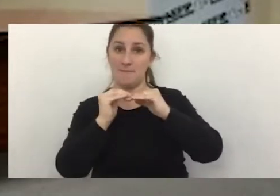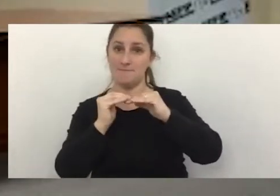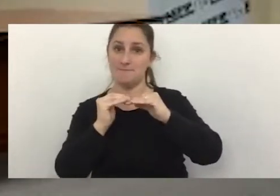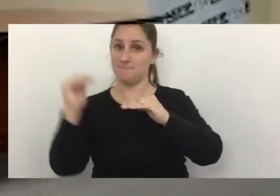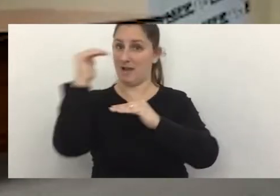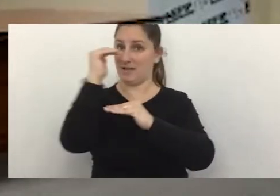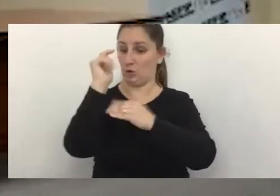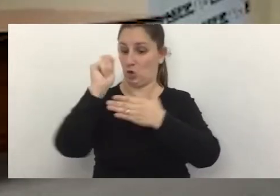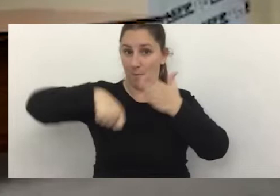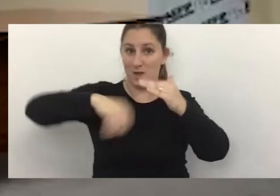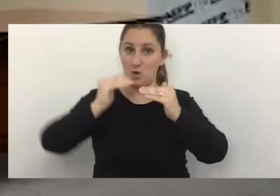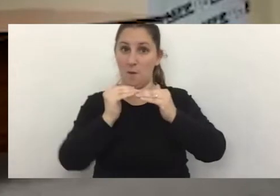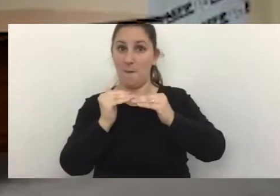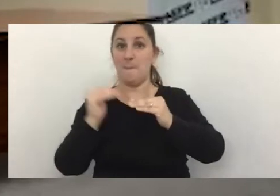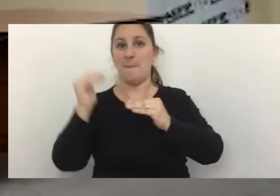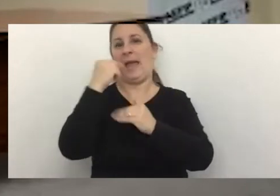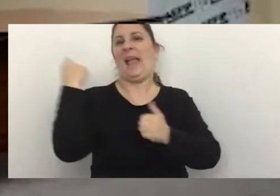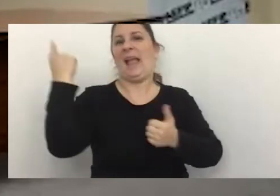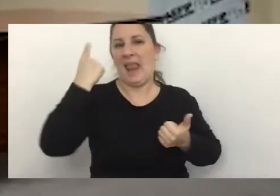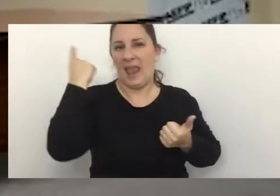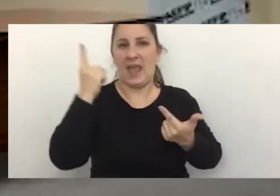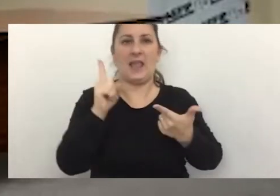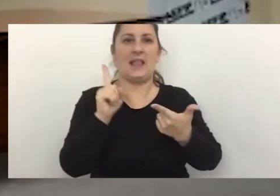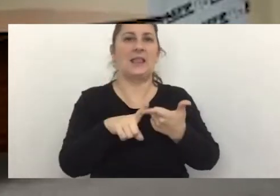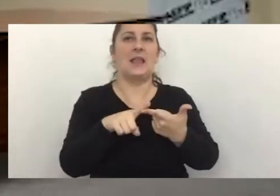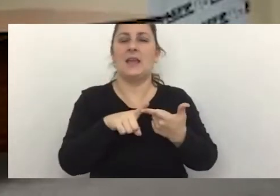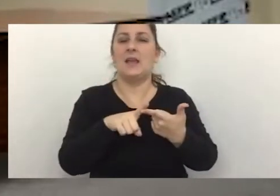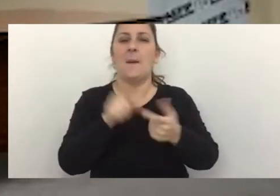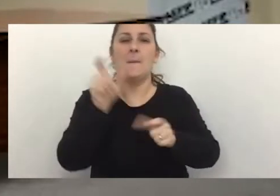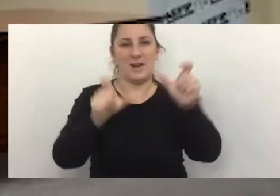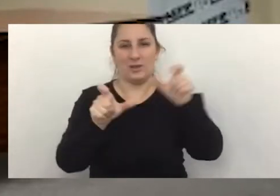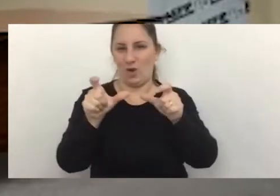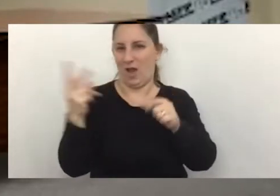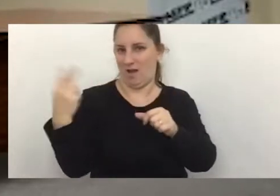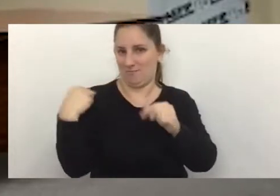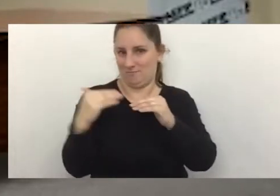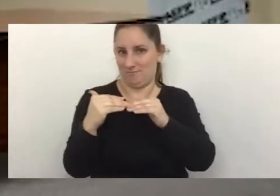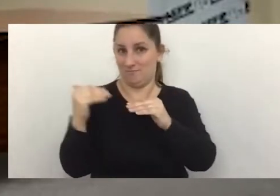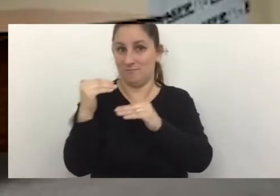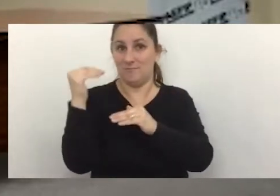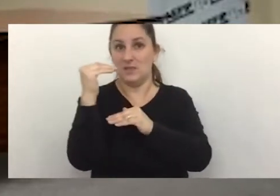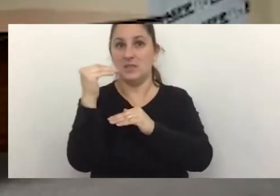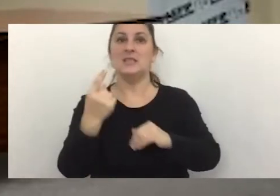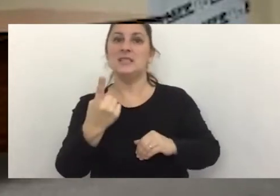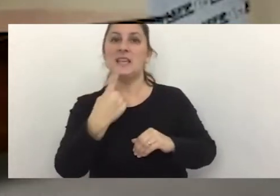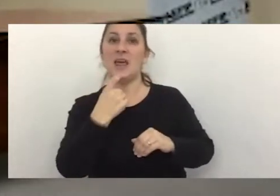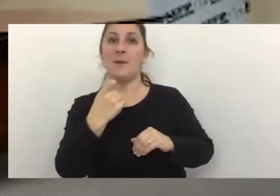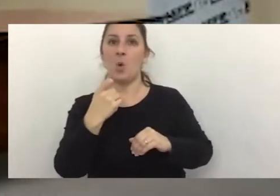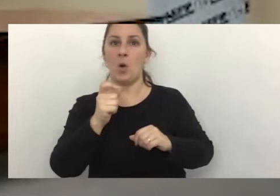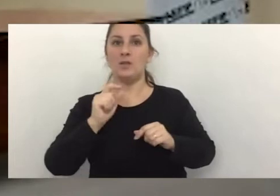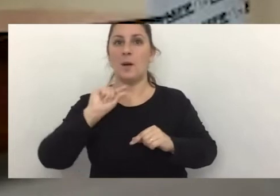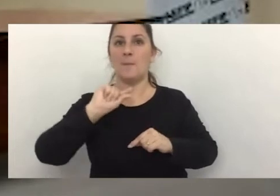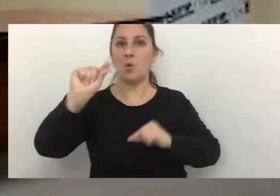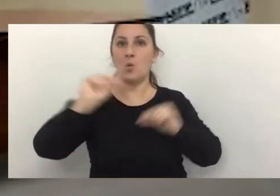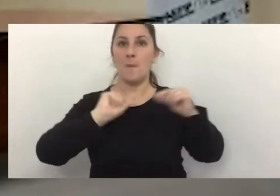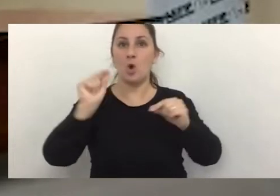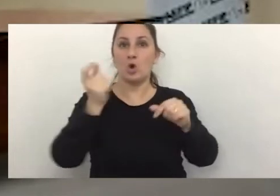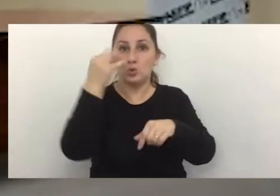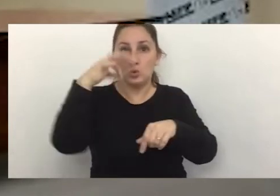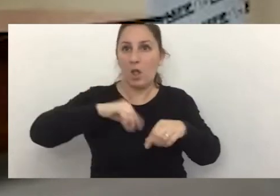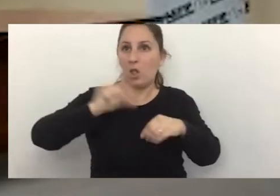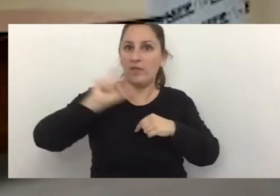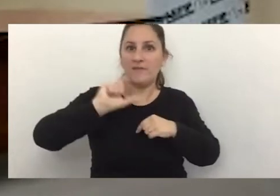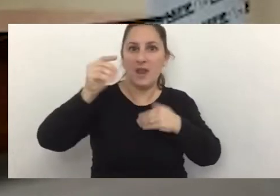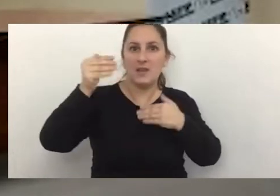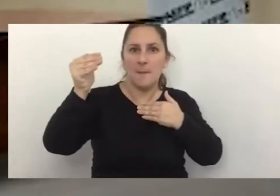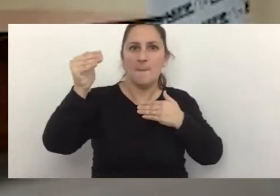convenio, gerentes, personal jerárquico, veían que la brecha se iba achicando.